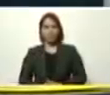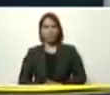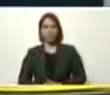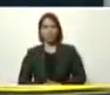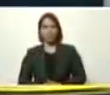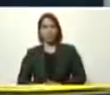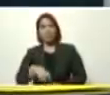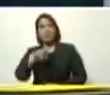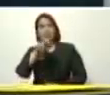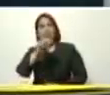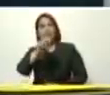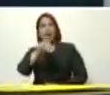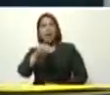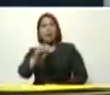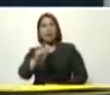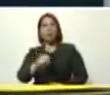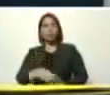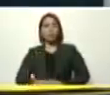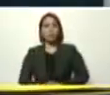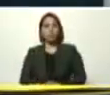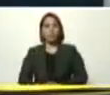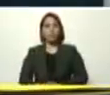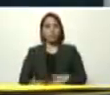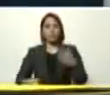Ramos Alup. Para allá se fue